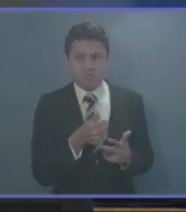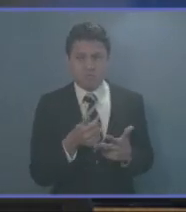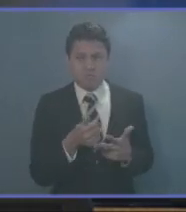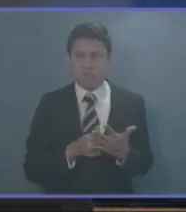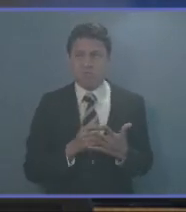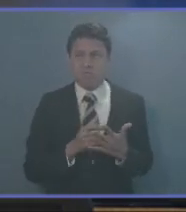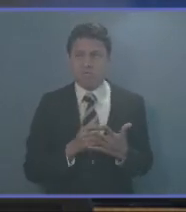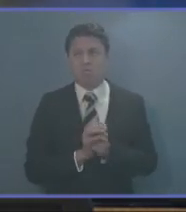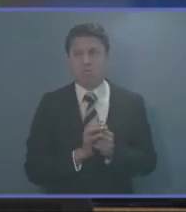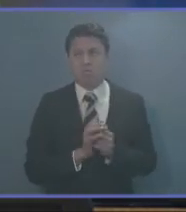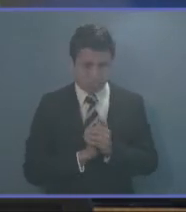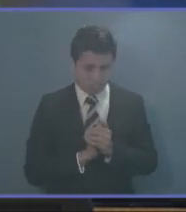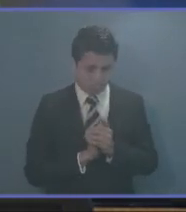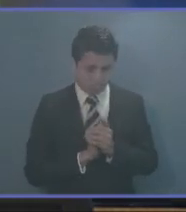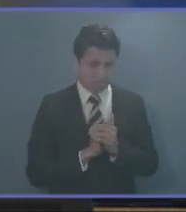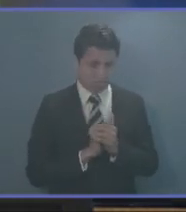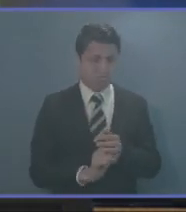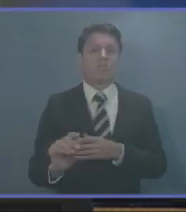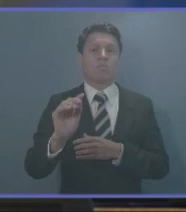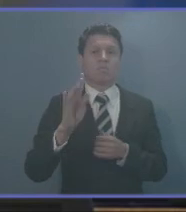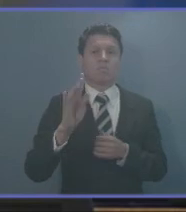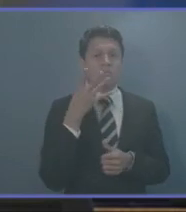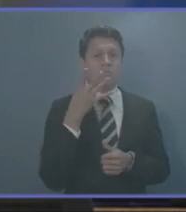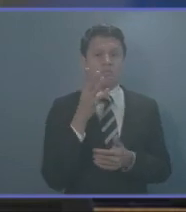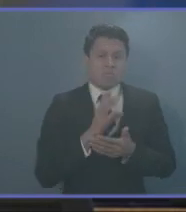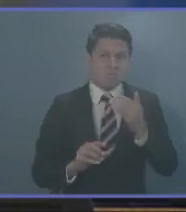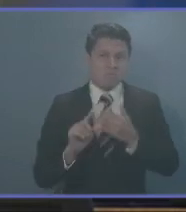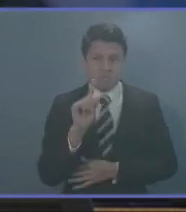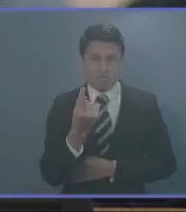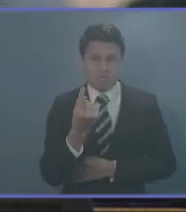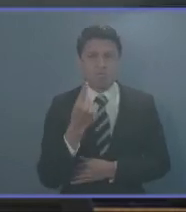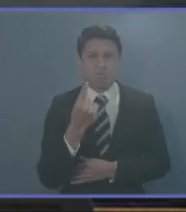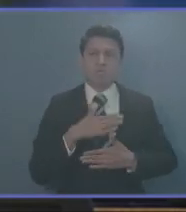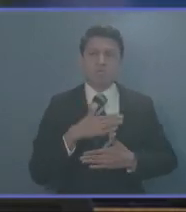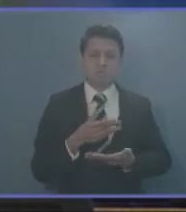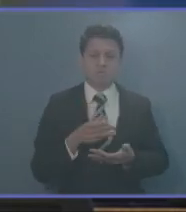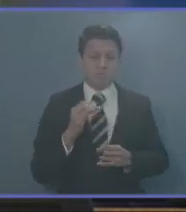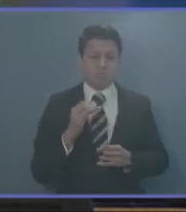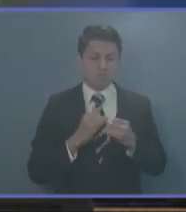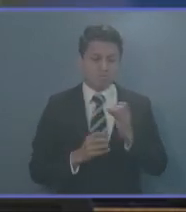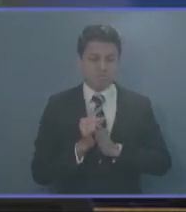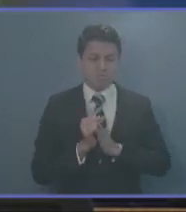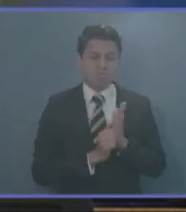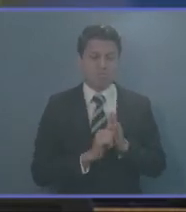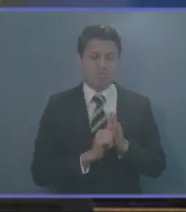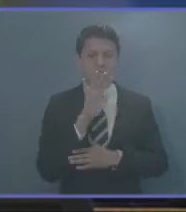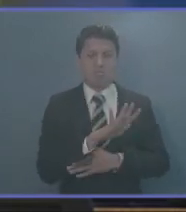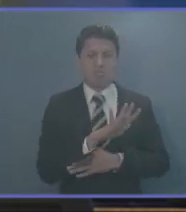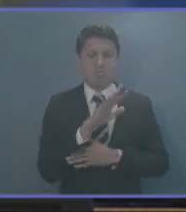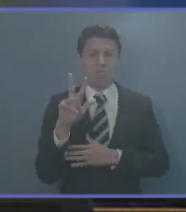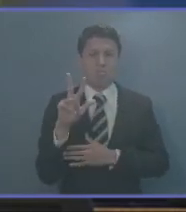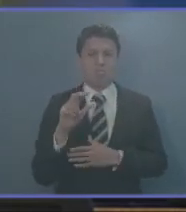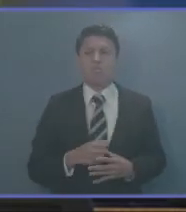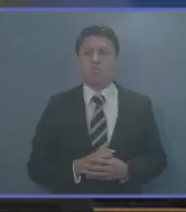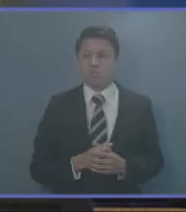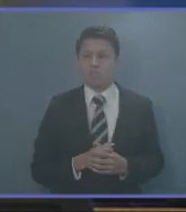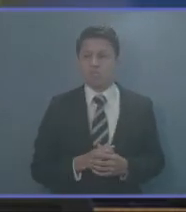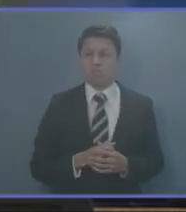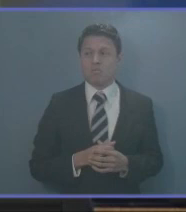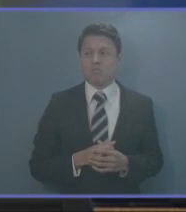efectos. Título 4, capítulo único, disposiciones finales. Artículo 53.